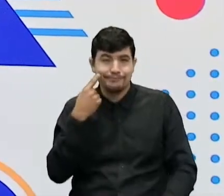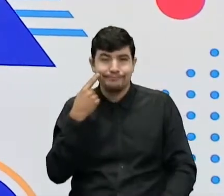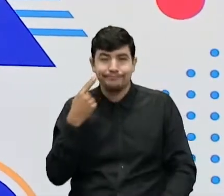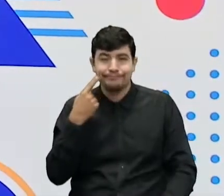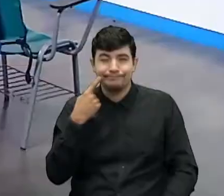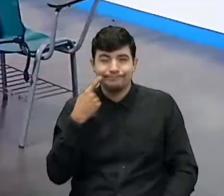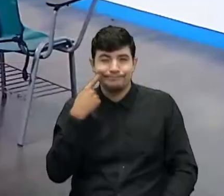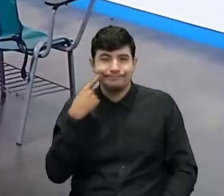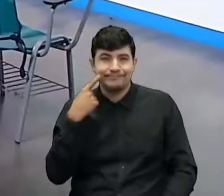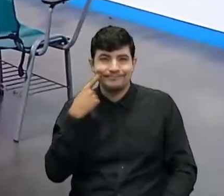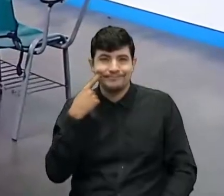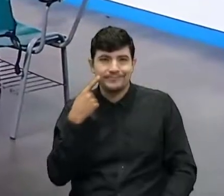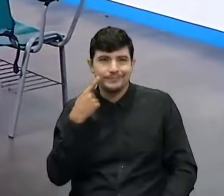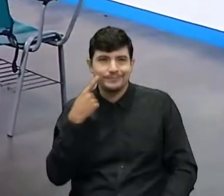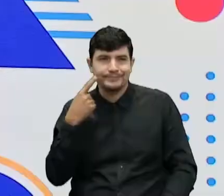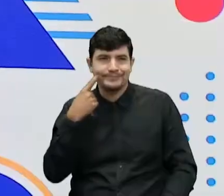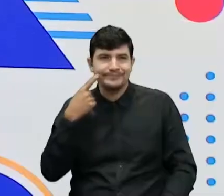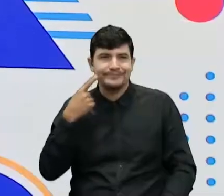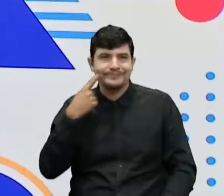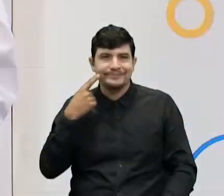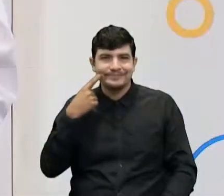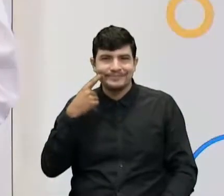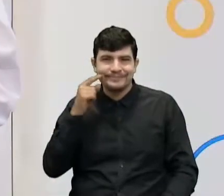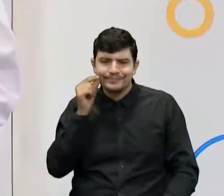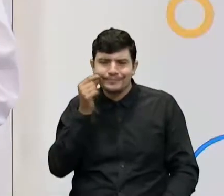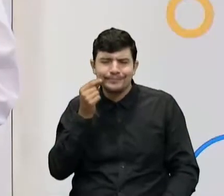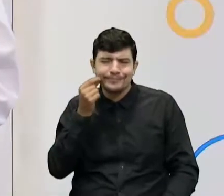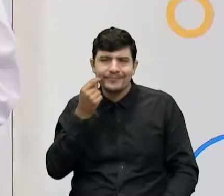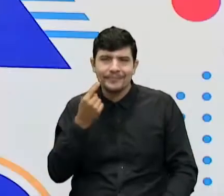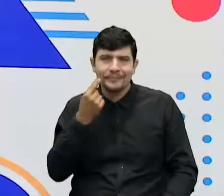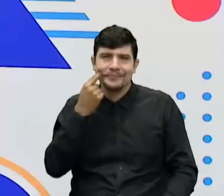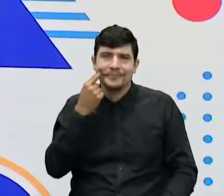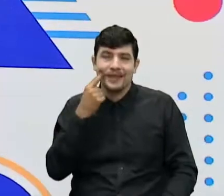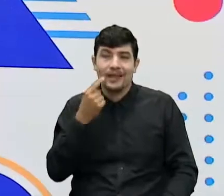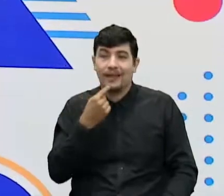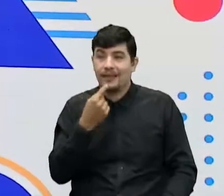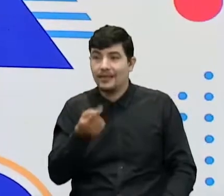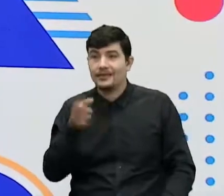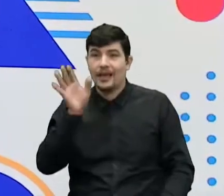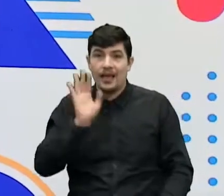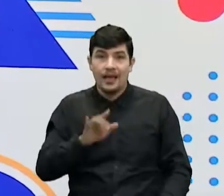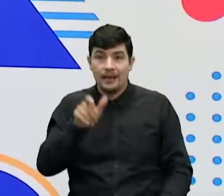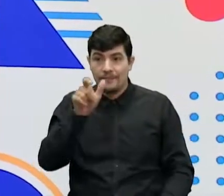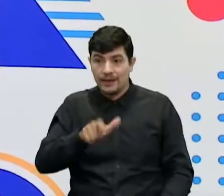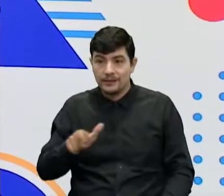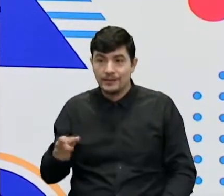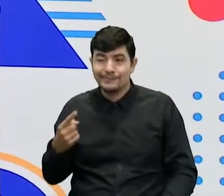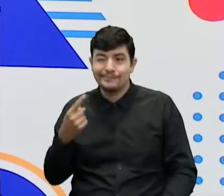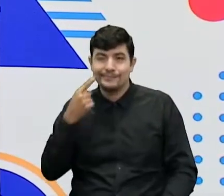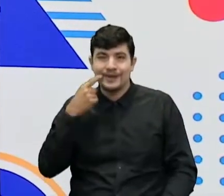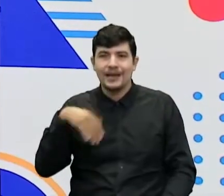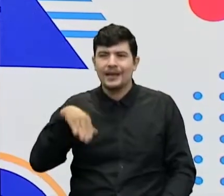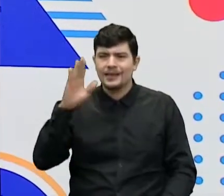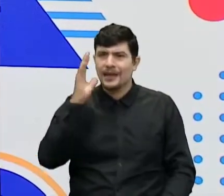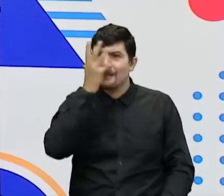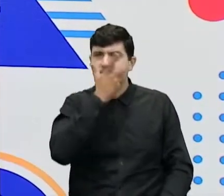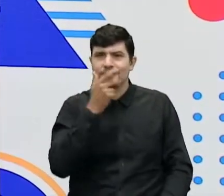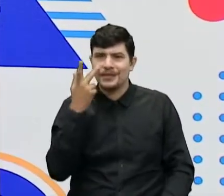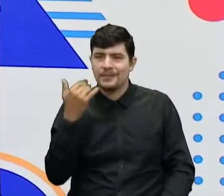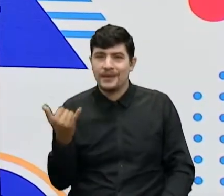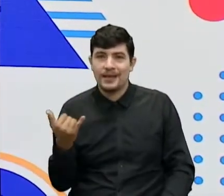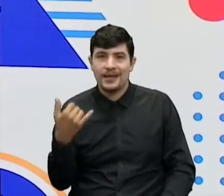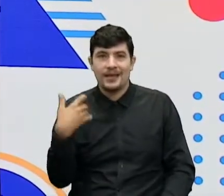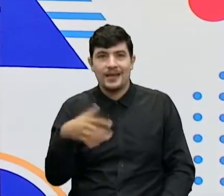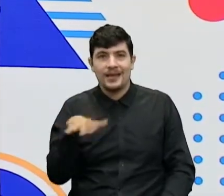No voy a echarle flores No le eches No le eches No porque es que dicen Que las personas con hoyitos Son más bonitas Y